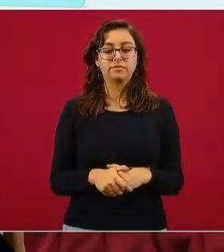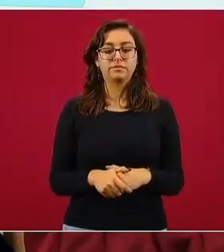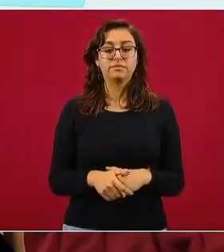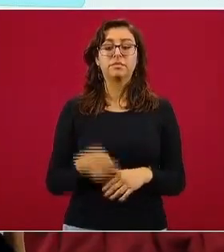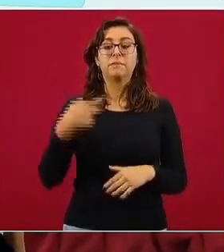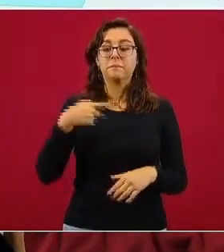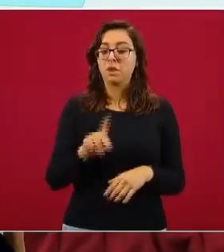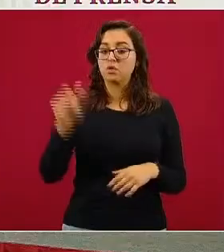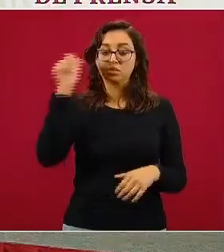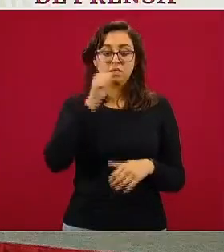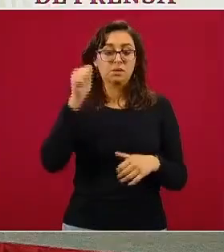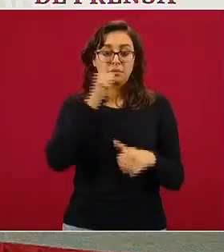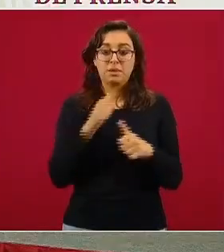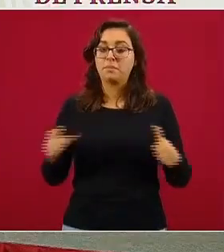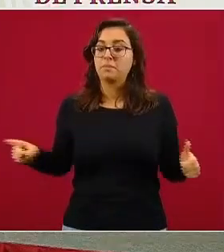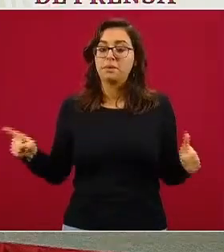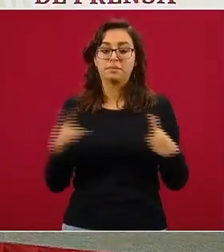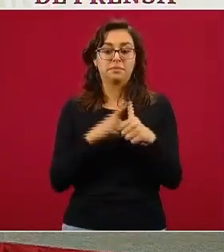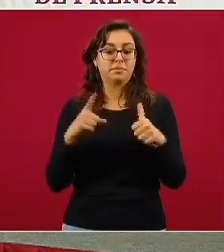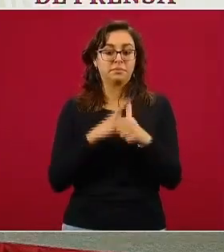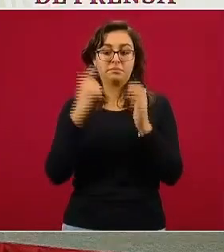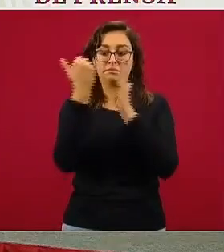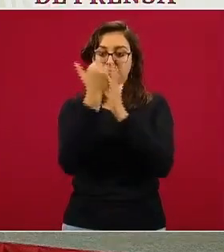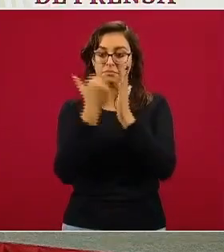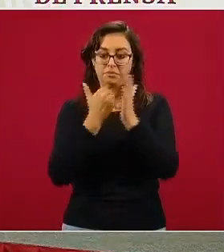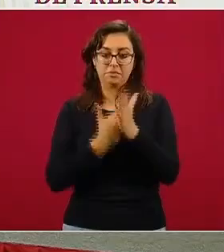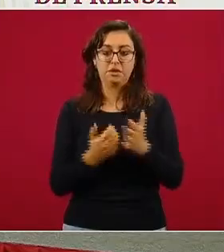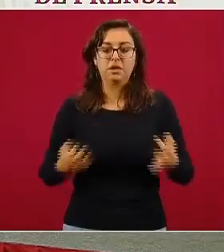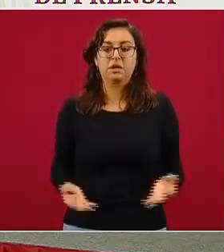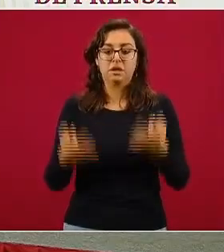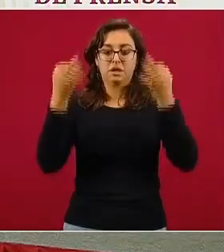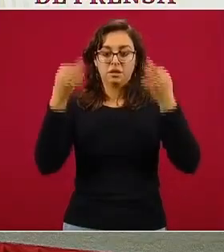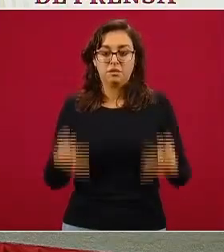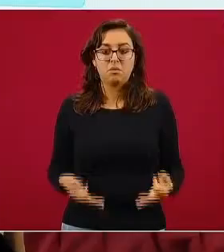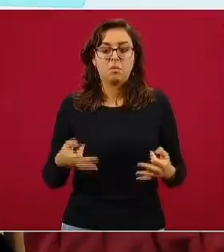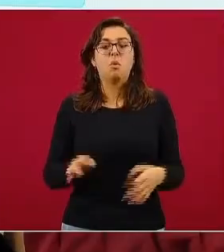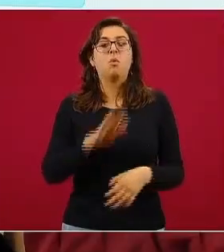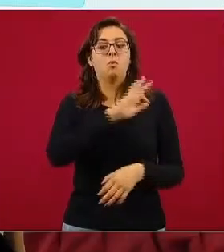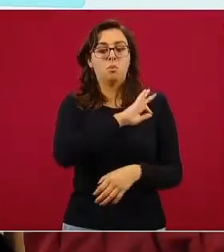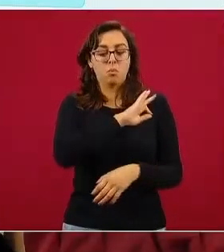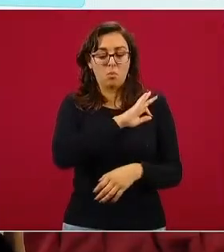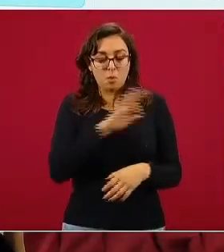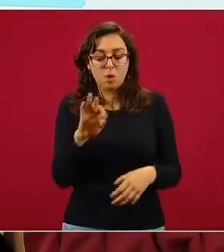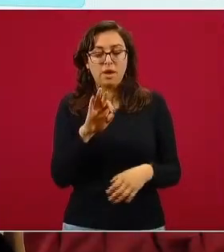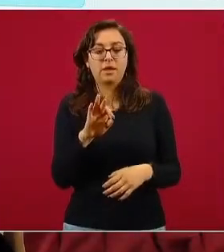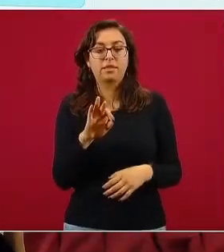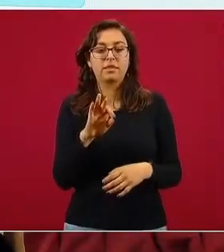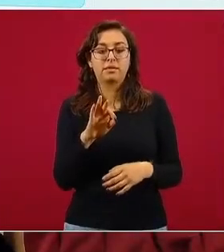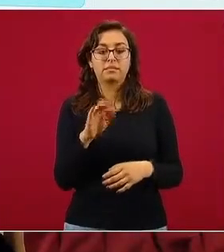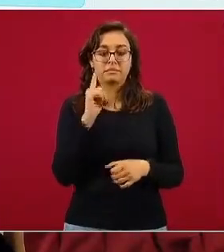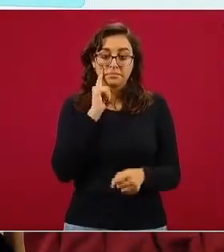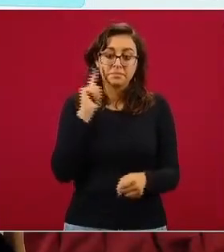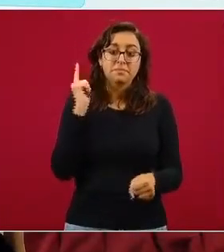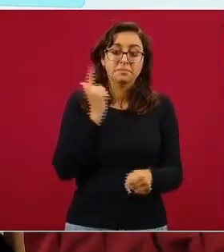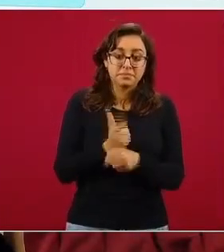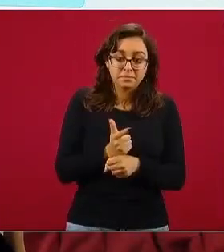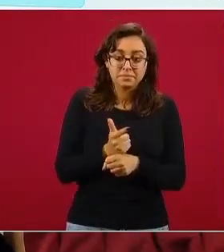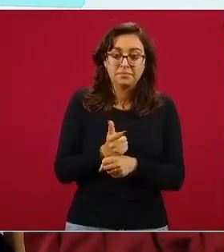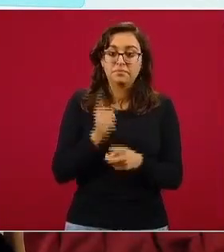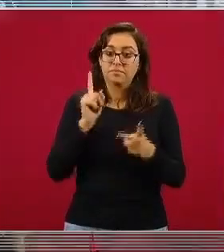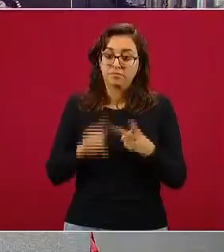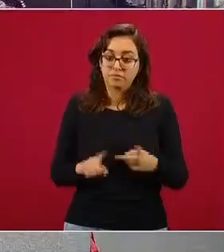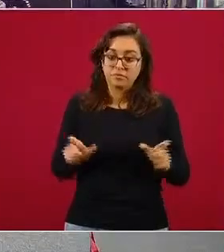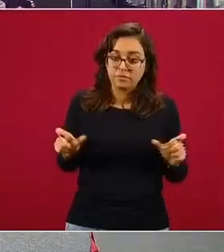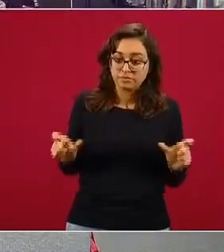siempre manteniendo con protocolos estrictos la posibilidad de tener tanto la detección, los filtros